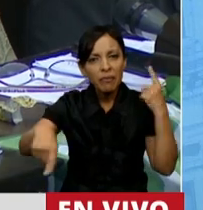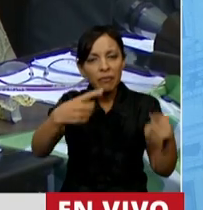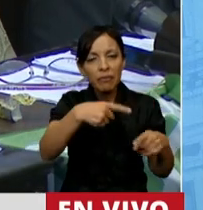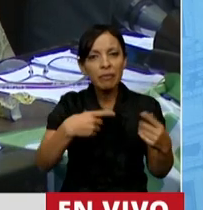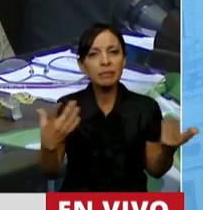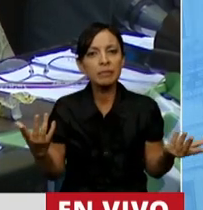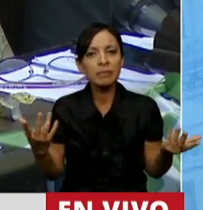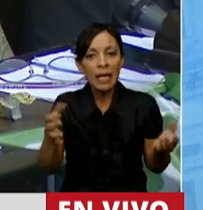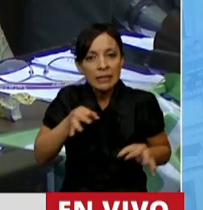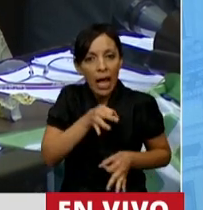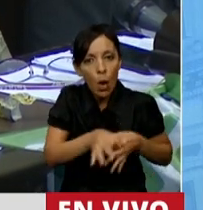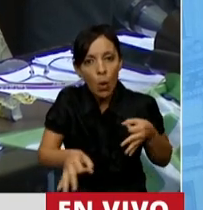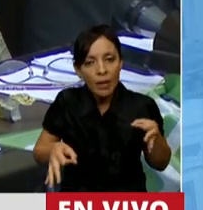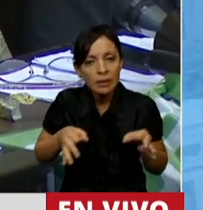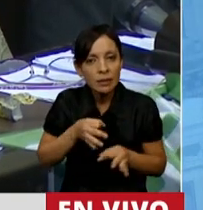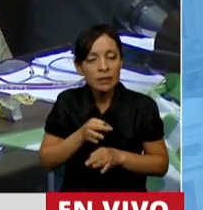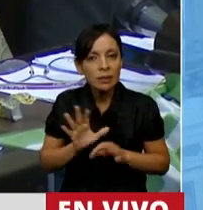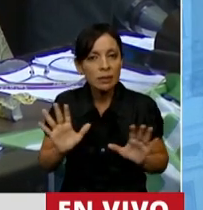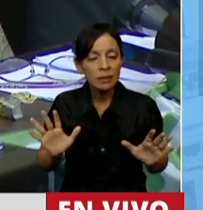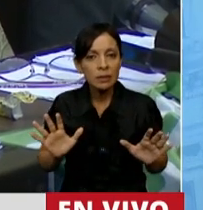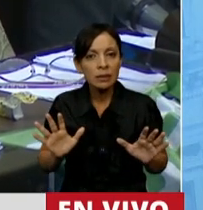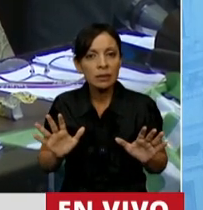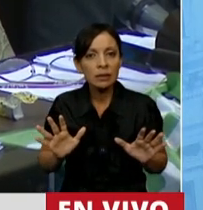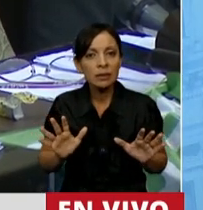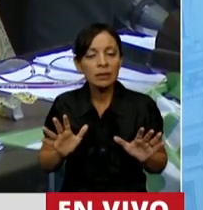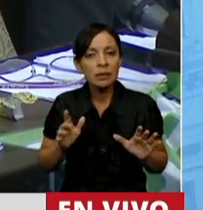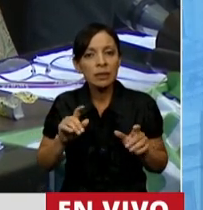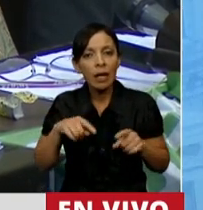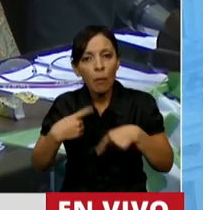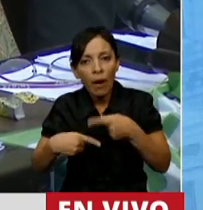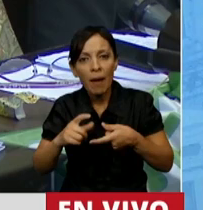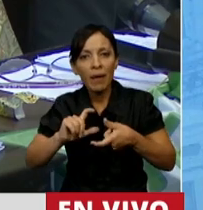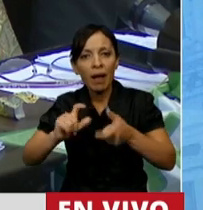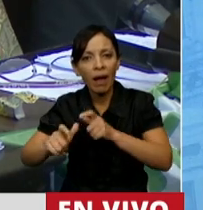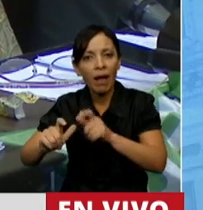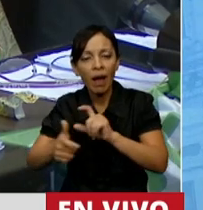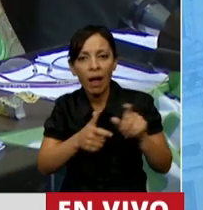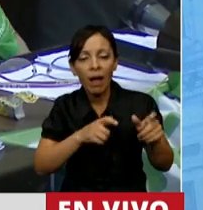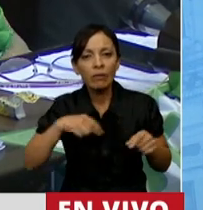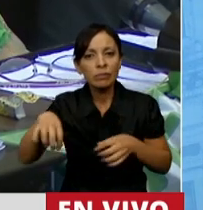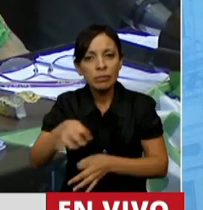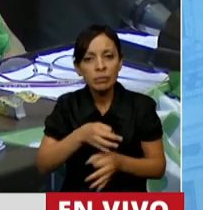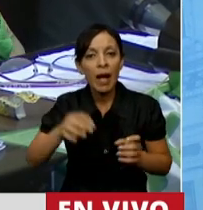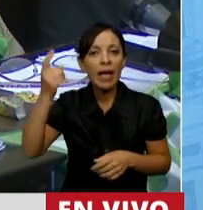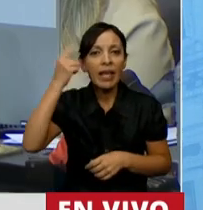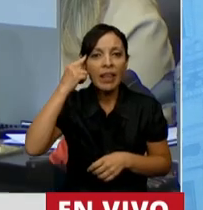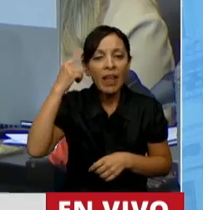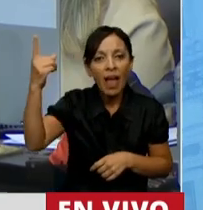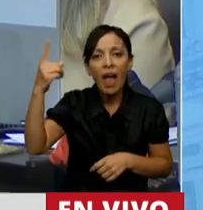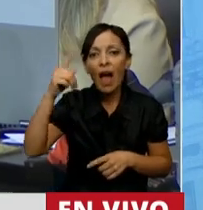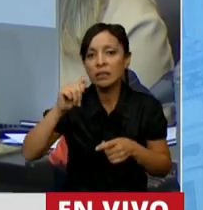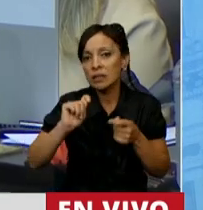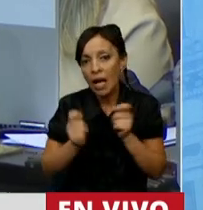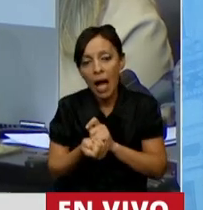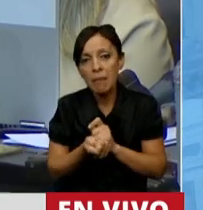Muchas de nuestras células ya han muerto, tenemos células nuevas, muchas de nuestras ideas han cambiado,